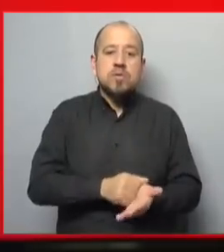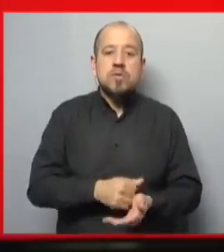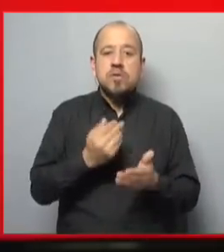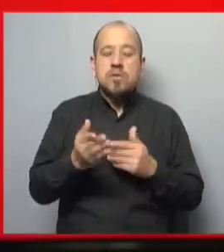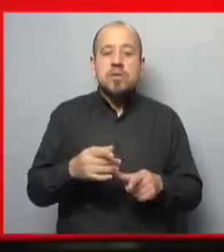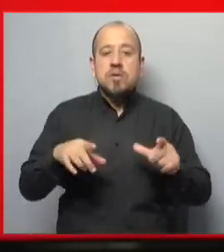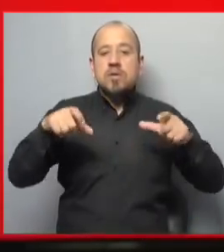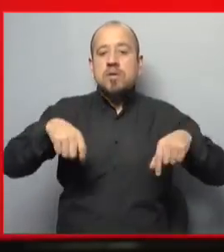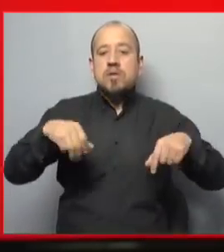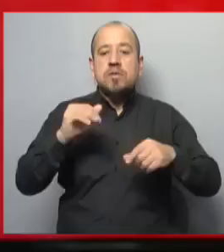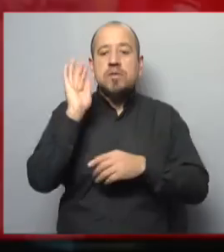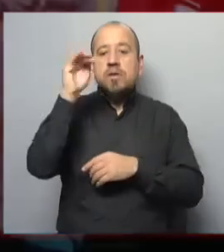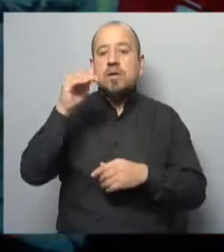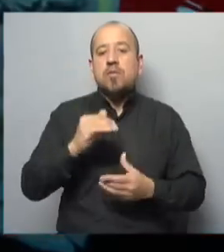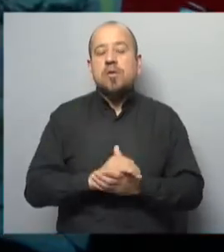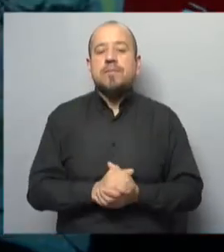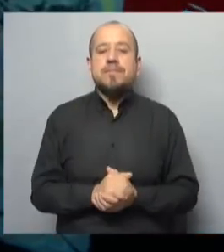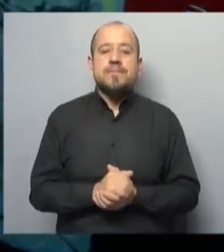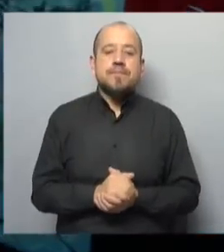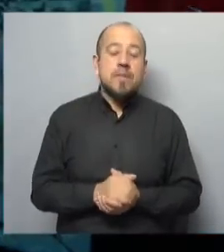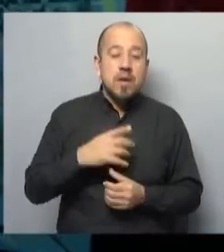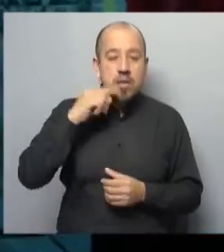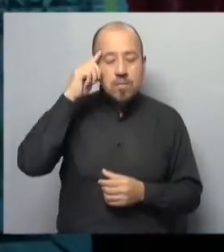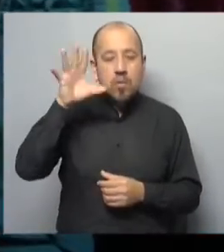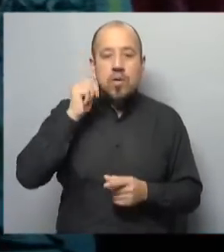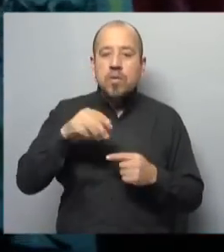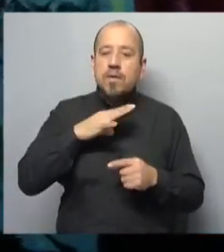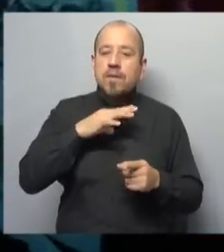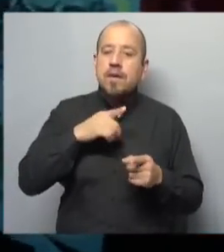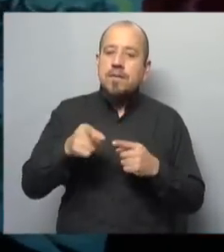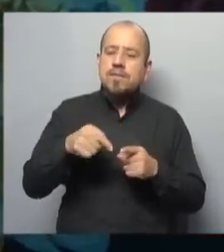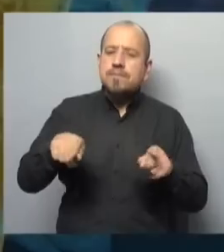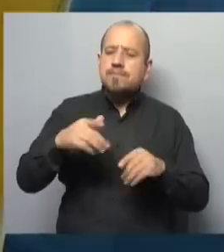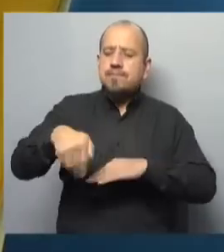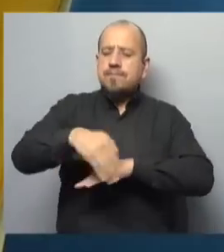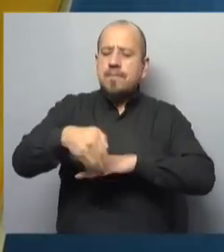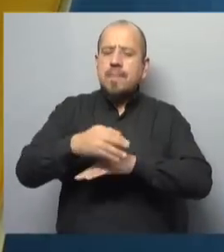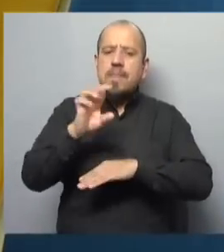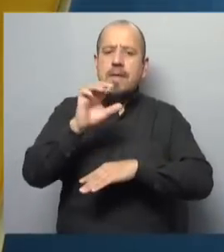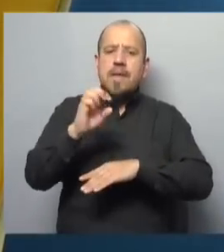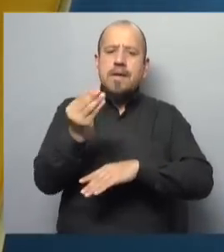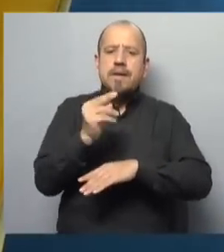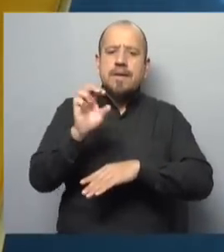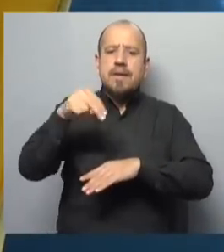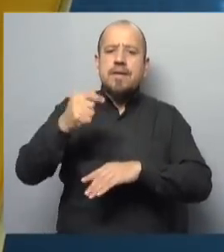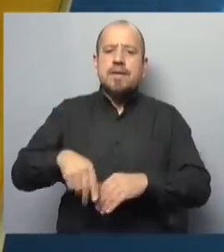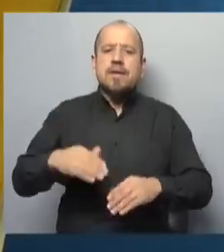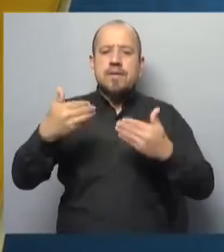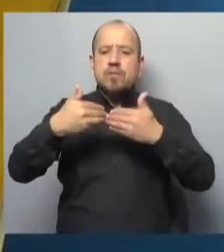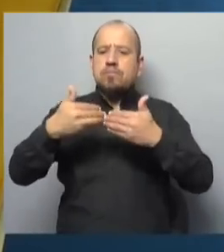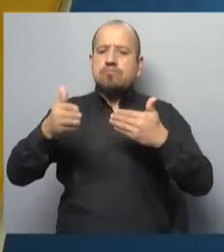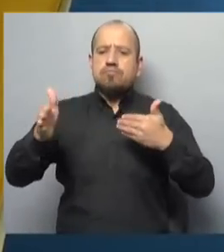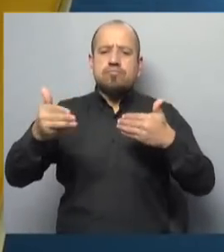chicas de básquet fútbol de salón la sede se lo que tenía por qué era un gran portón con una balanza